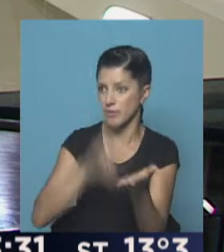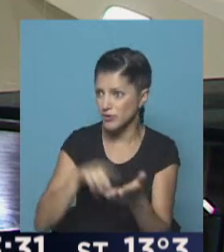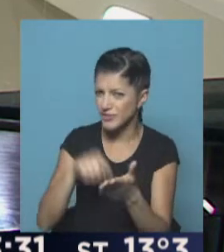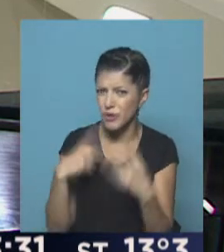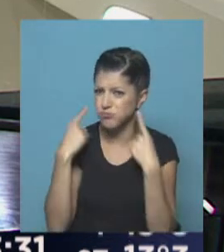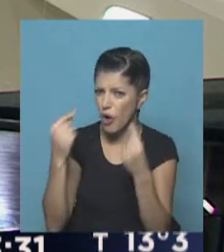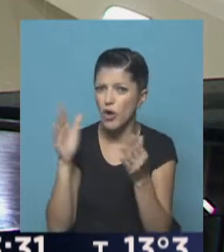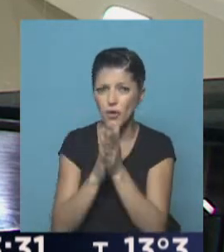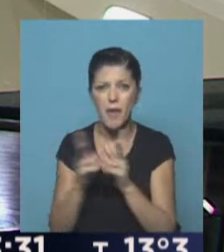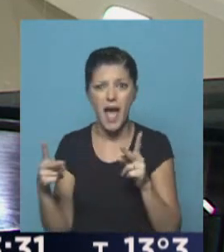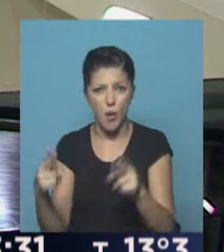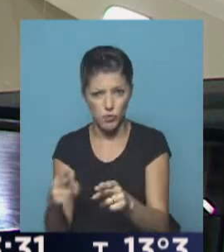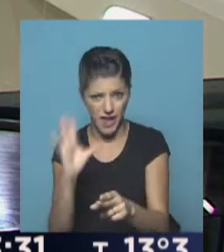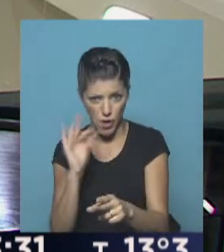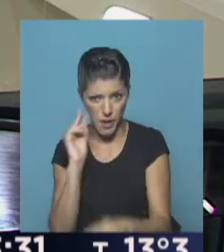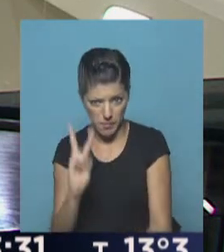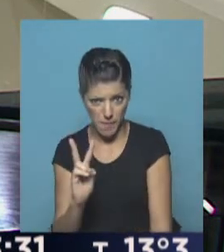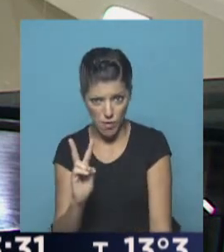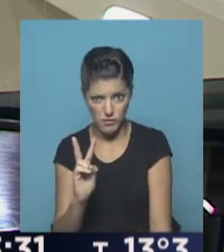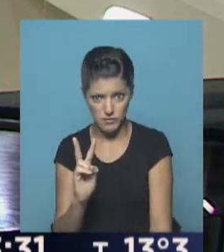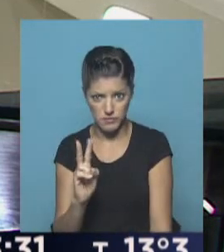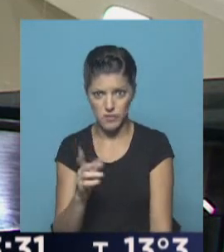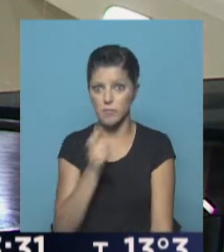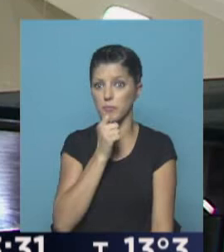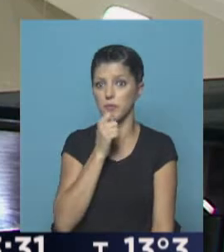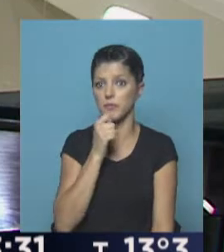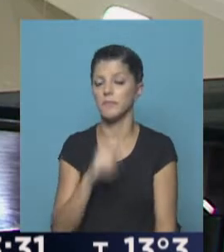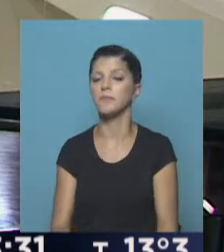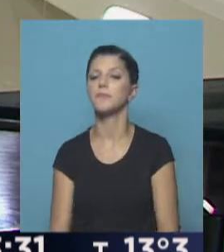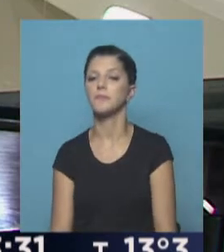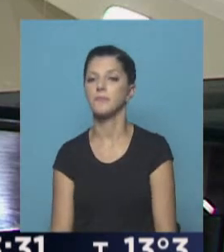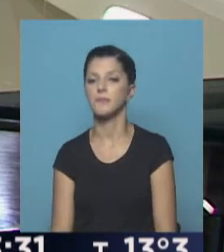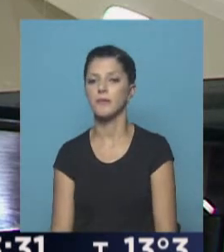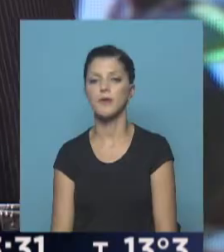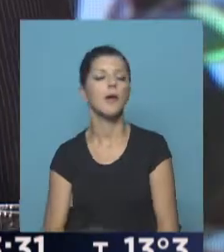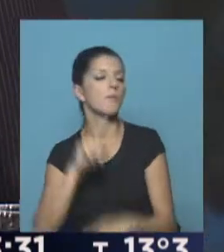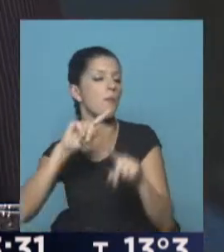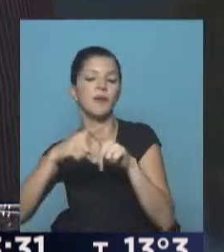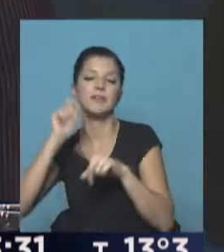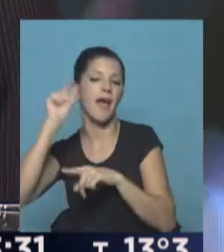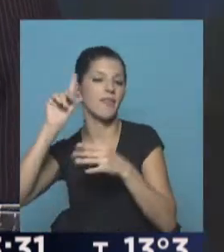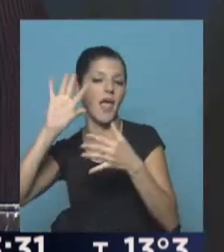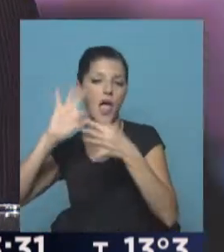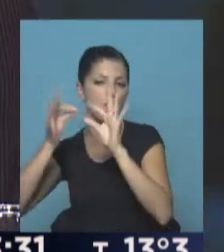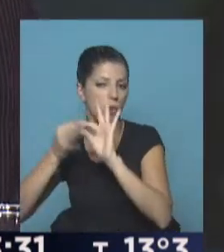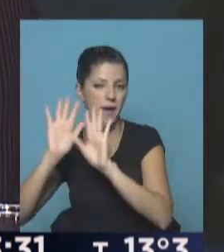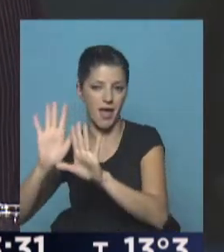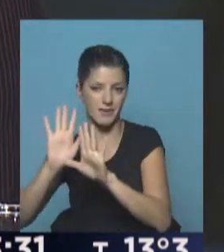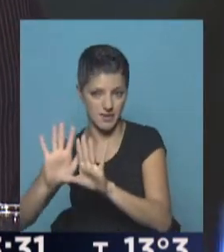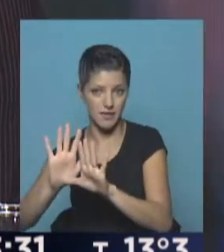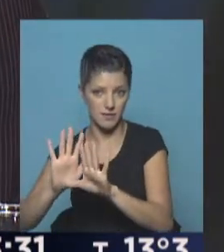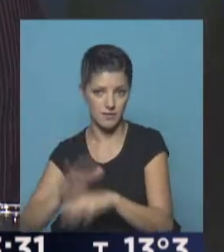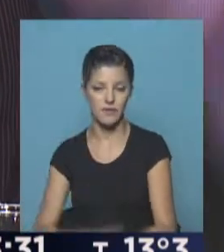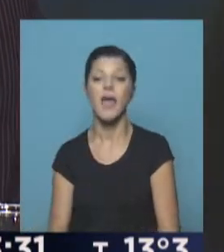cuestión del ajuste, es algo que vemos, lo vemos, lo estamos viendo en bueno, las calles. Bueno, pero es parte de la política europea, es decir, no superar el